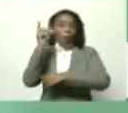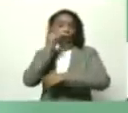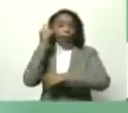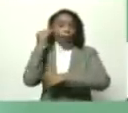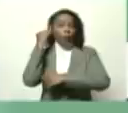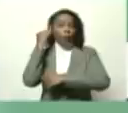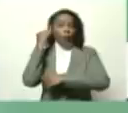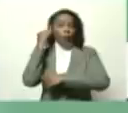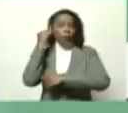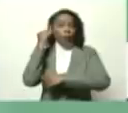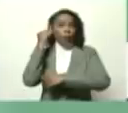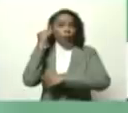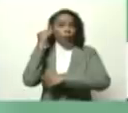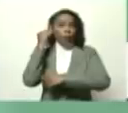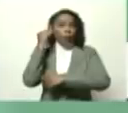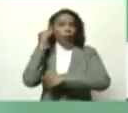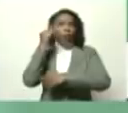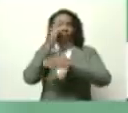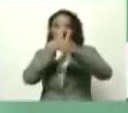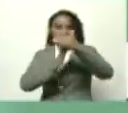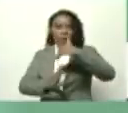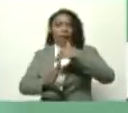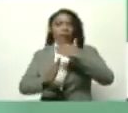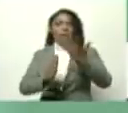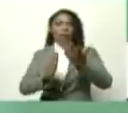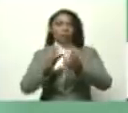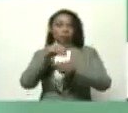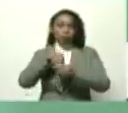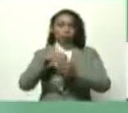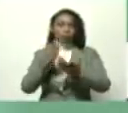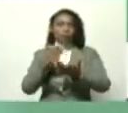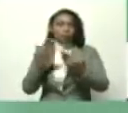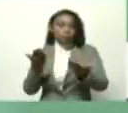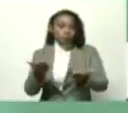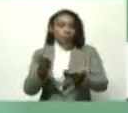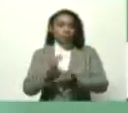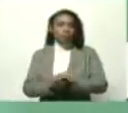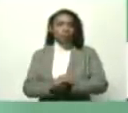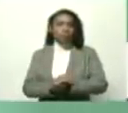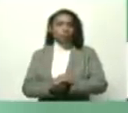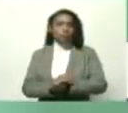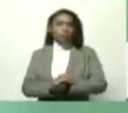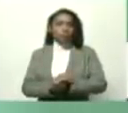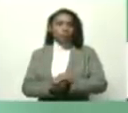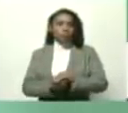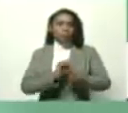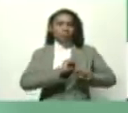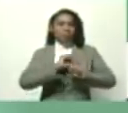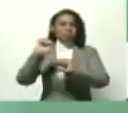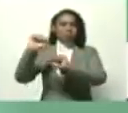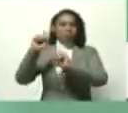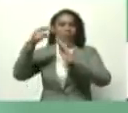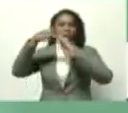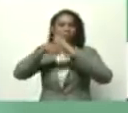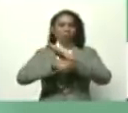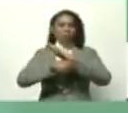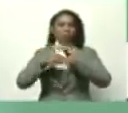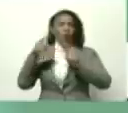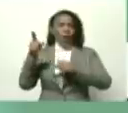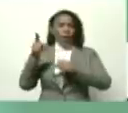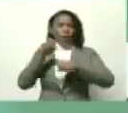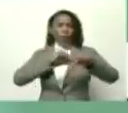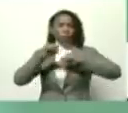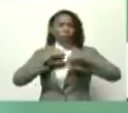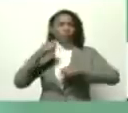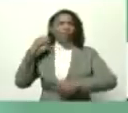colombianos nobles, probos, que desprecian profundamente el